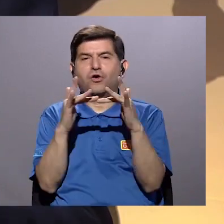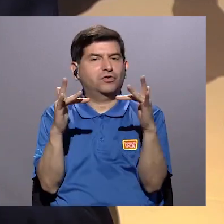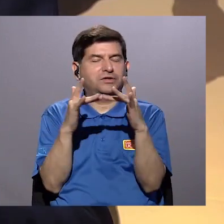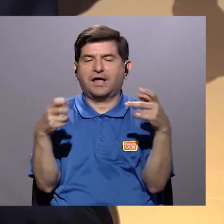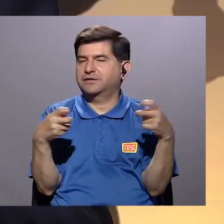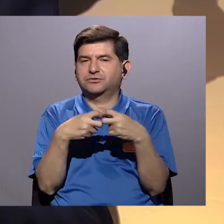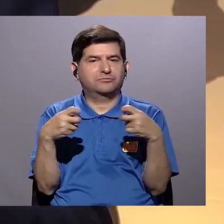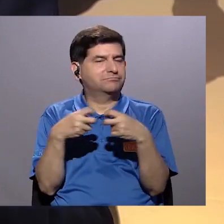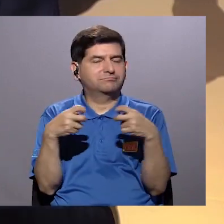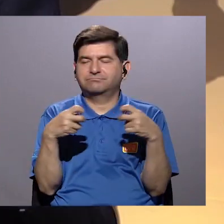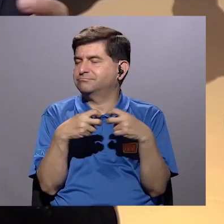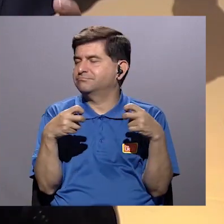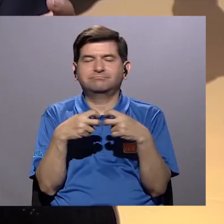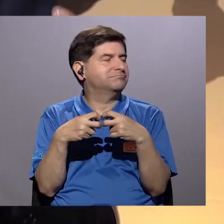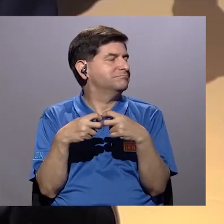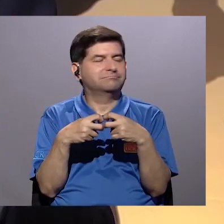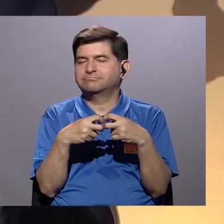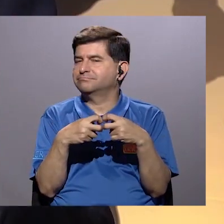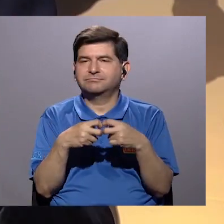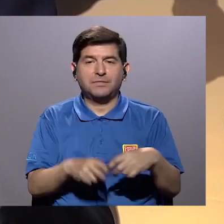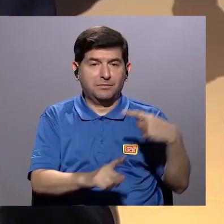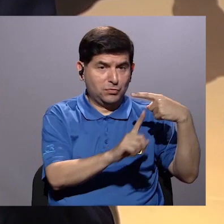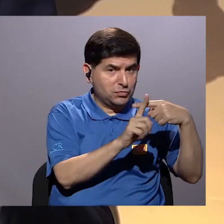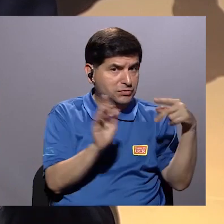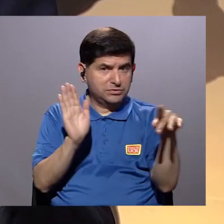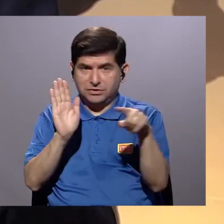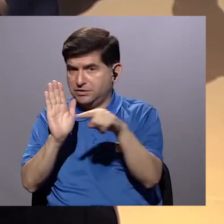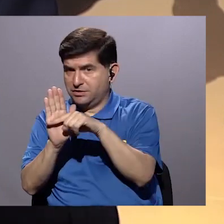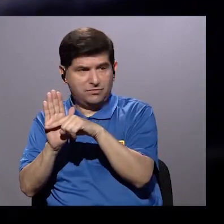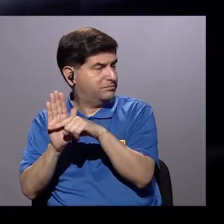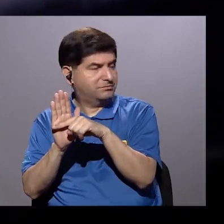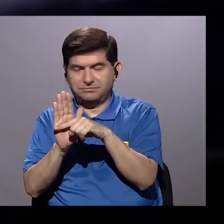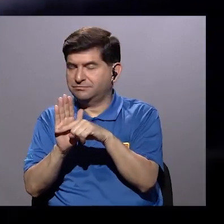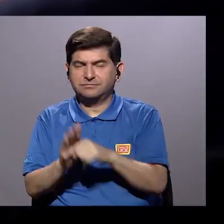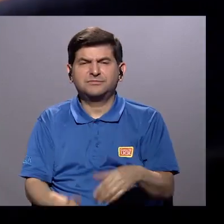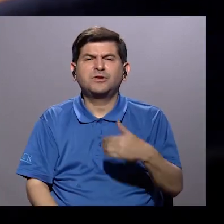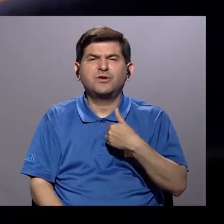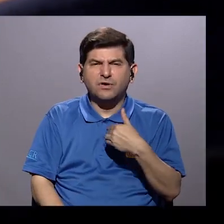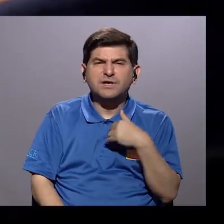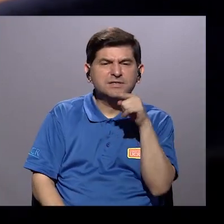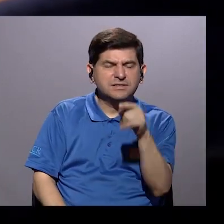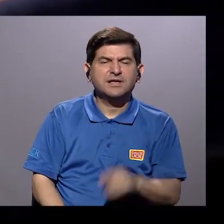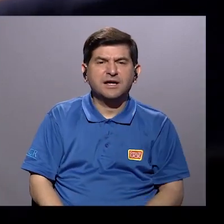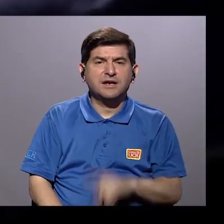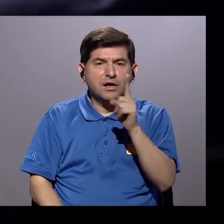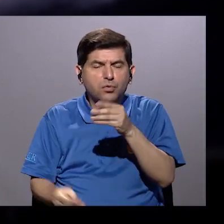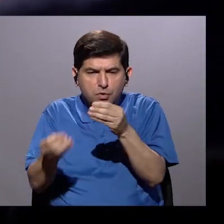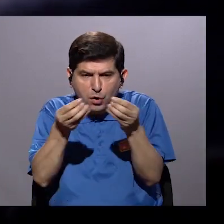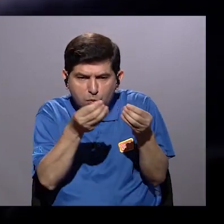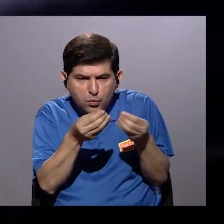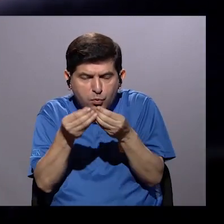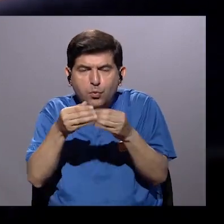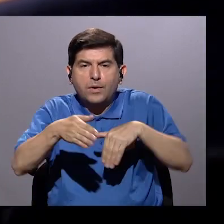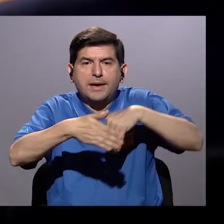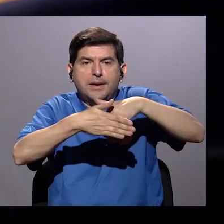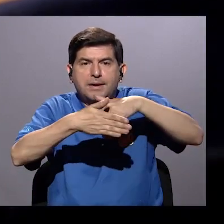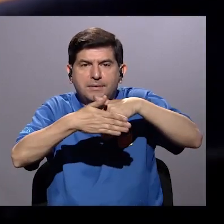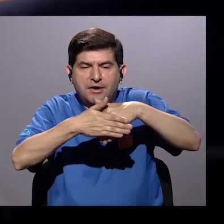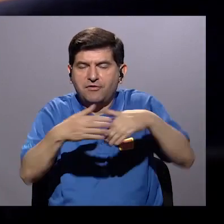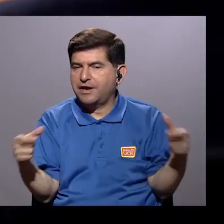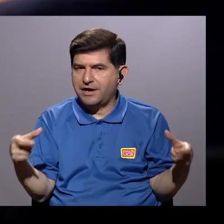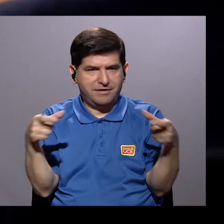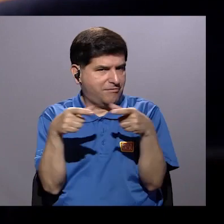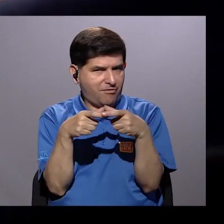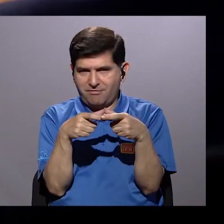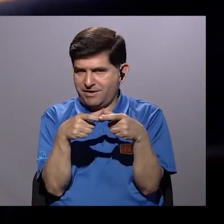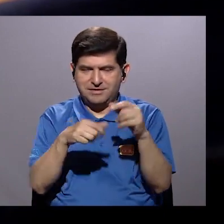eléctrico entre el positivo y el negativo, por así decirlo. Lo que hay es más bien un electrolito y una barrera que impide la conexión eléctrica